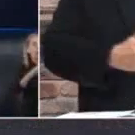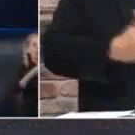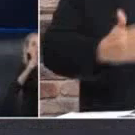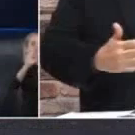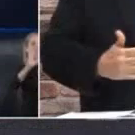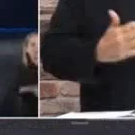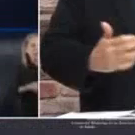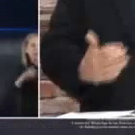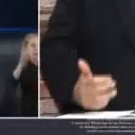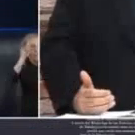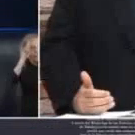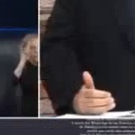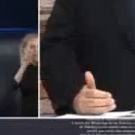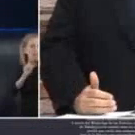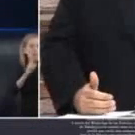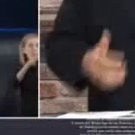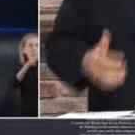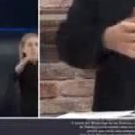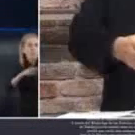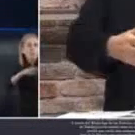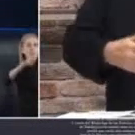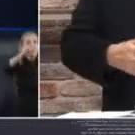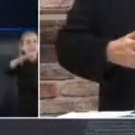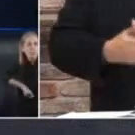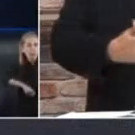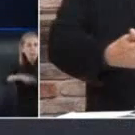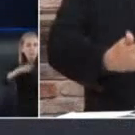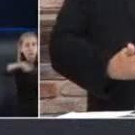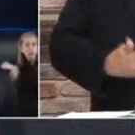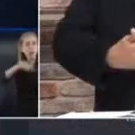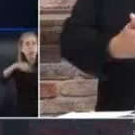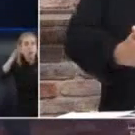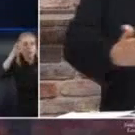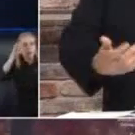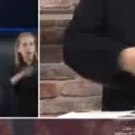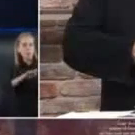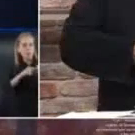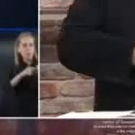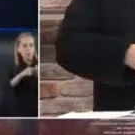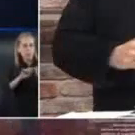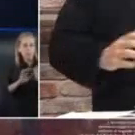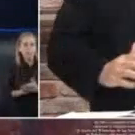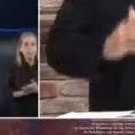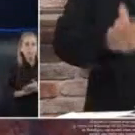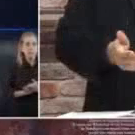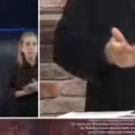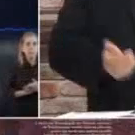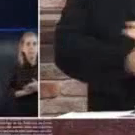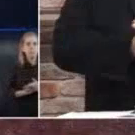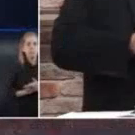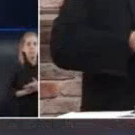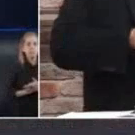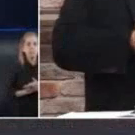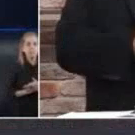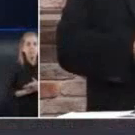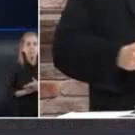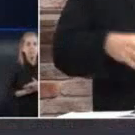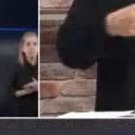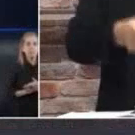muchos decían de qué hablar decirme en la bata que el hablar de alguna manera con el triunfo de cristina fernández de kirchner sobre